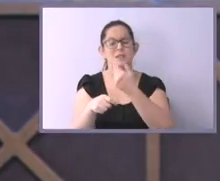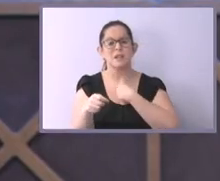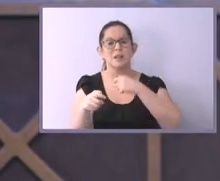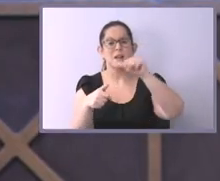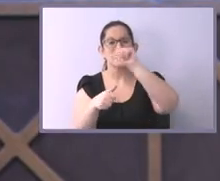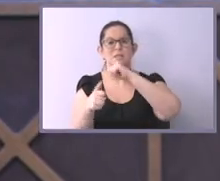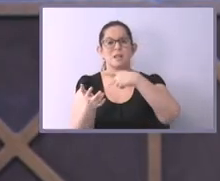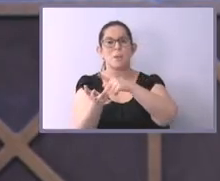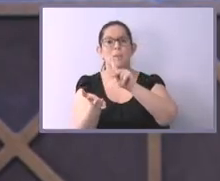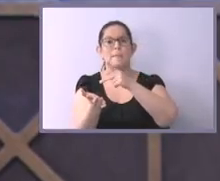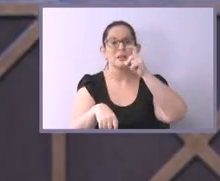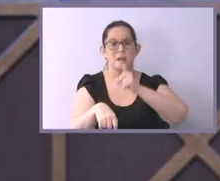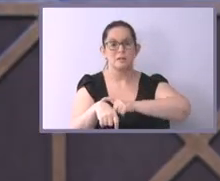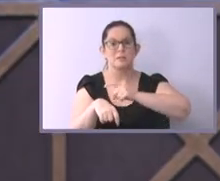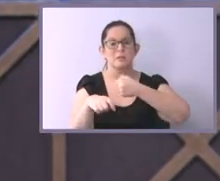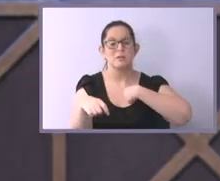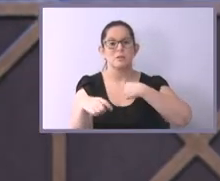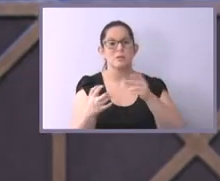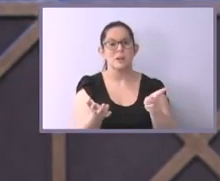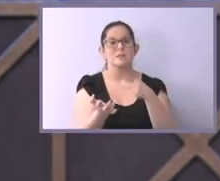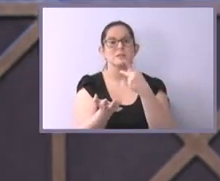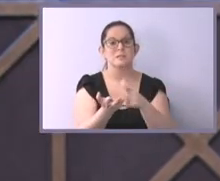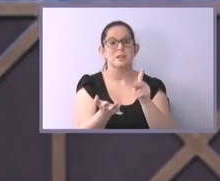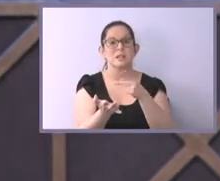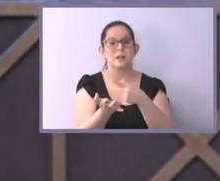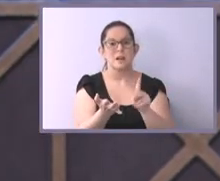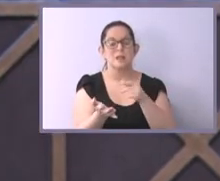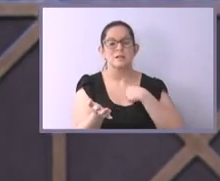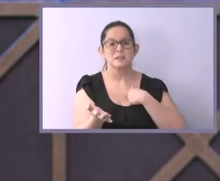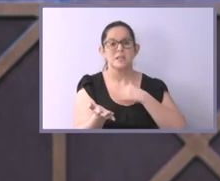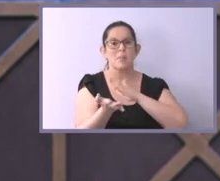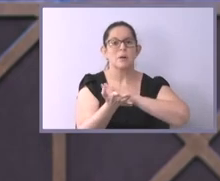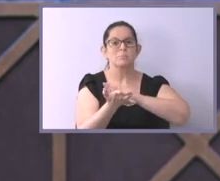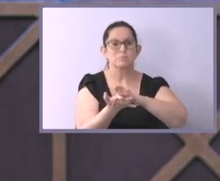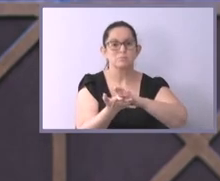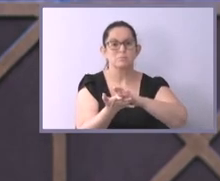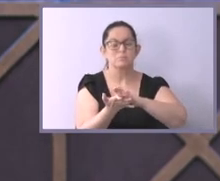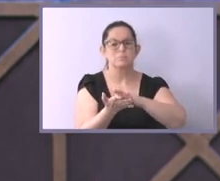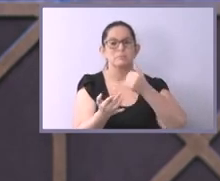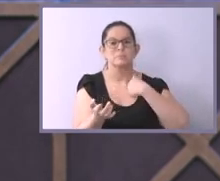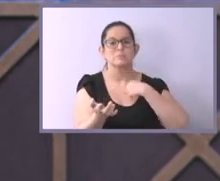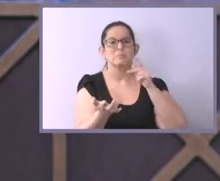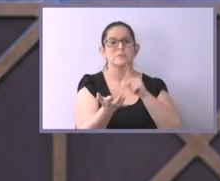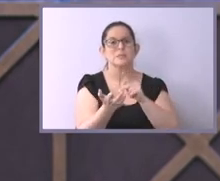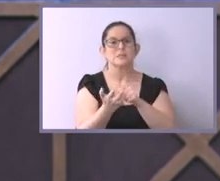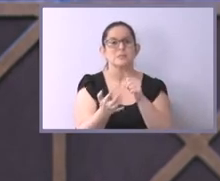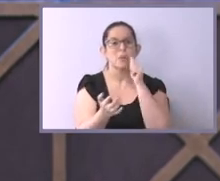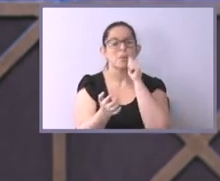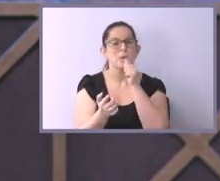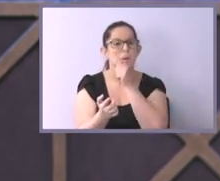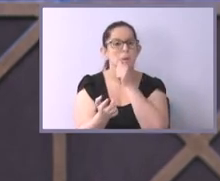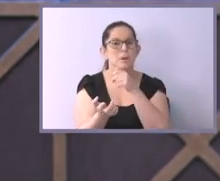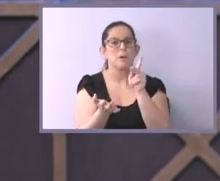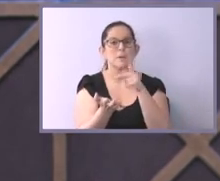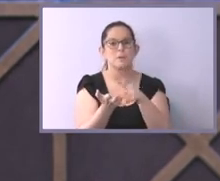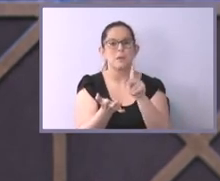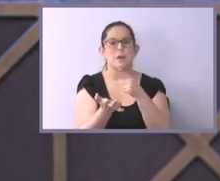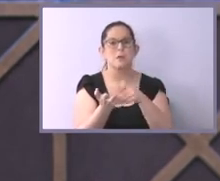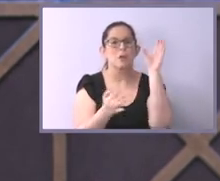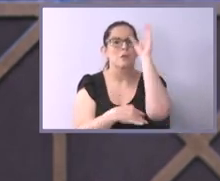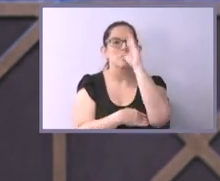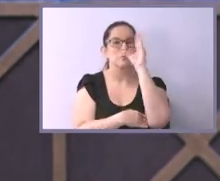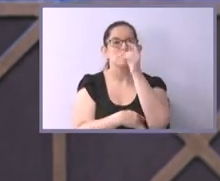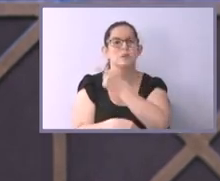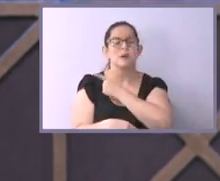un precio por eso. Y ese precio se llama integridad. Y ese precio se llama ayuno. Y ese precio se llama búsqueda